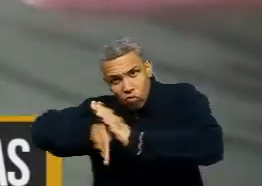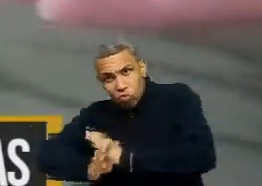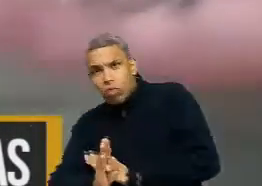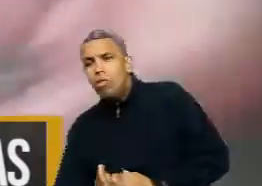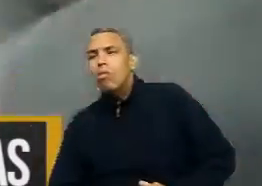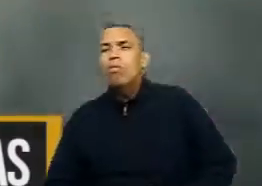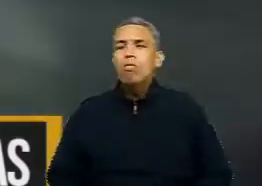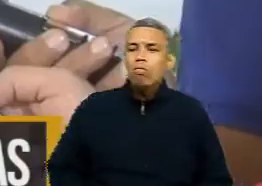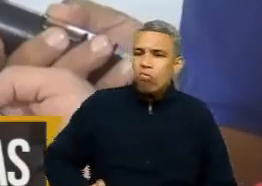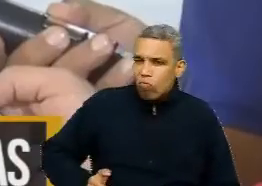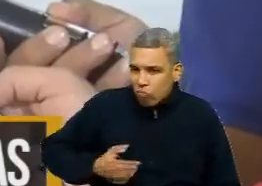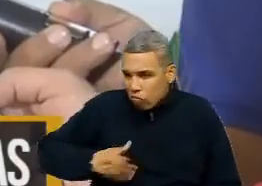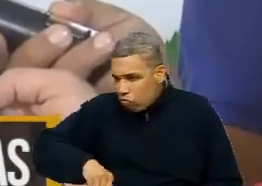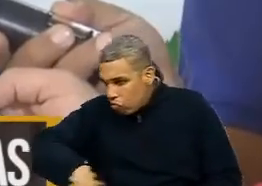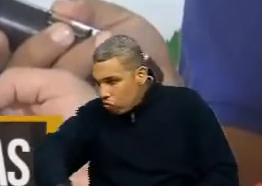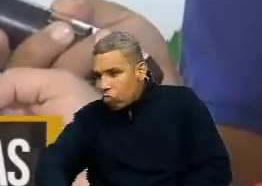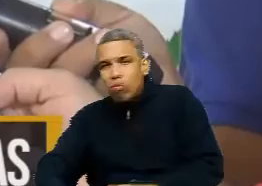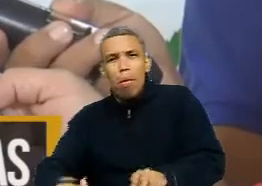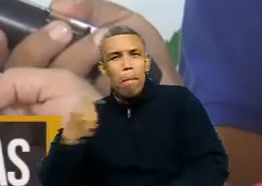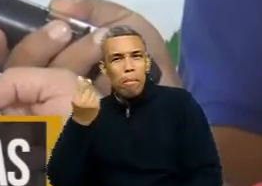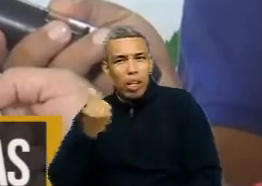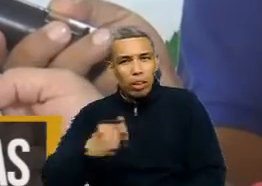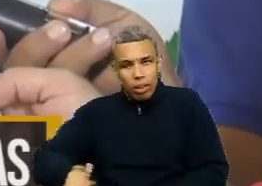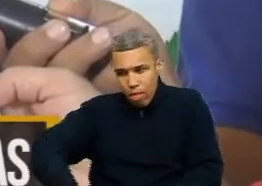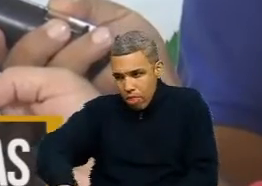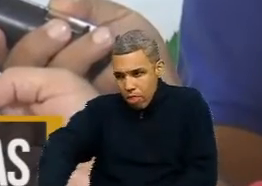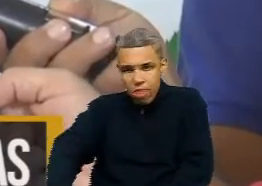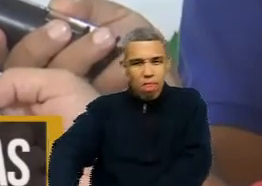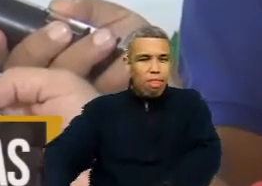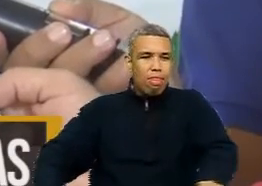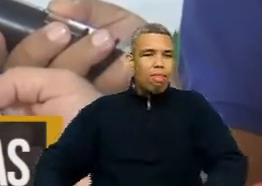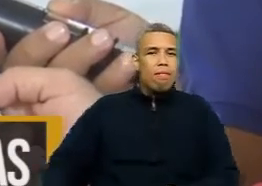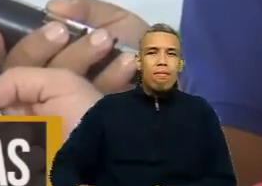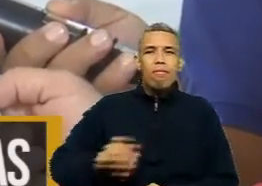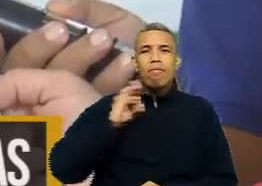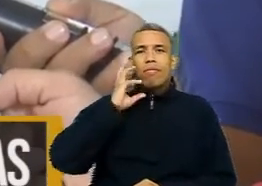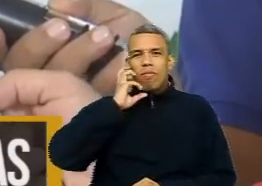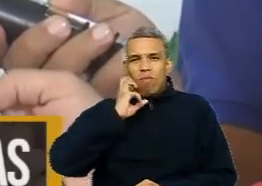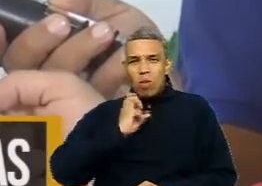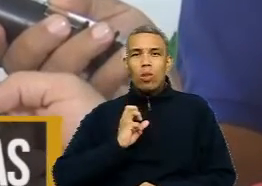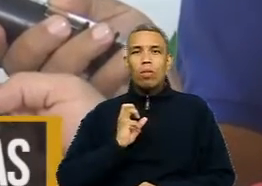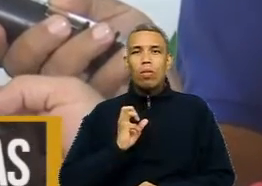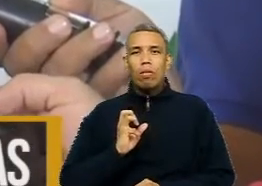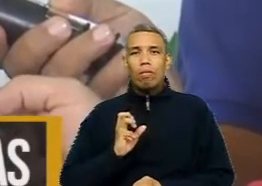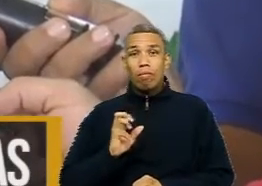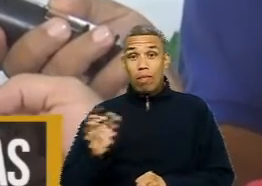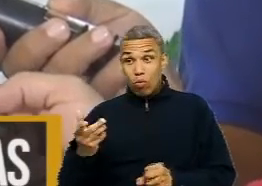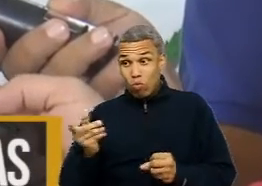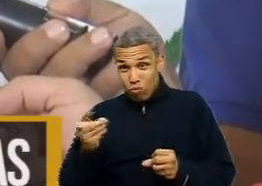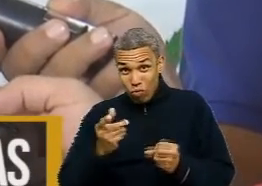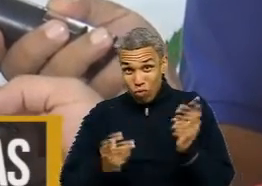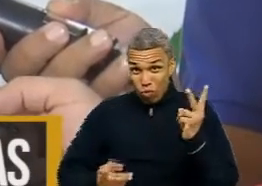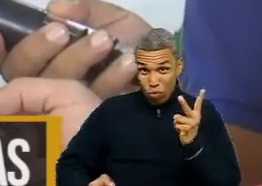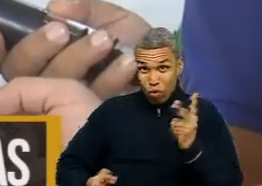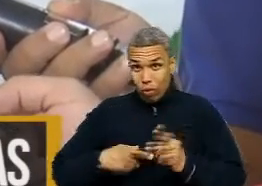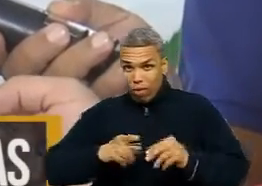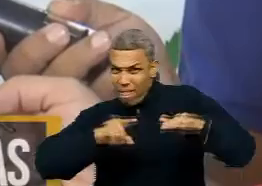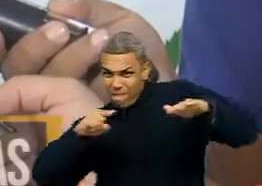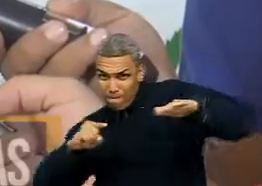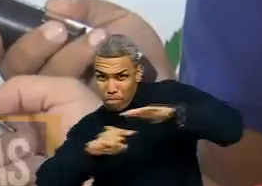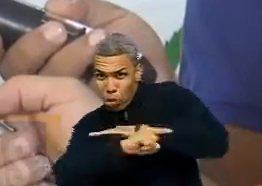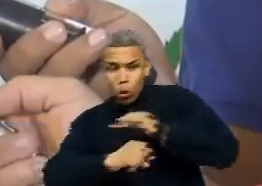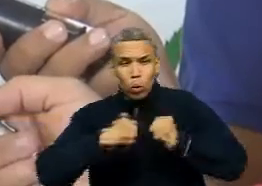estos sujetos son capturados. Intentaron darse a la fuga, pero el mismo apoyo con la comunidad y Policía Nacional lograron